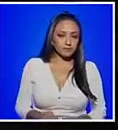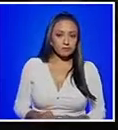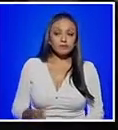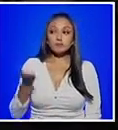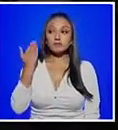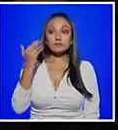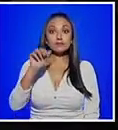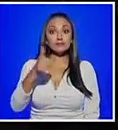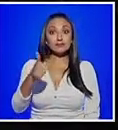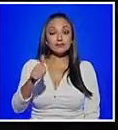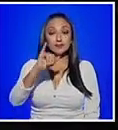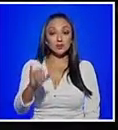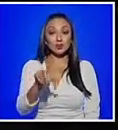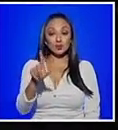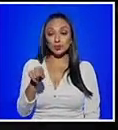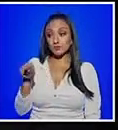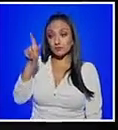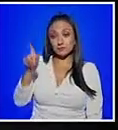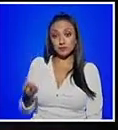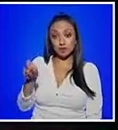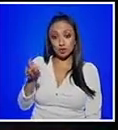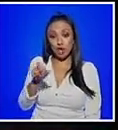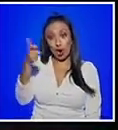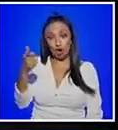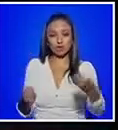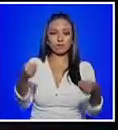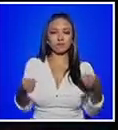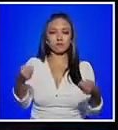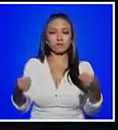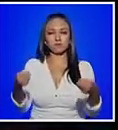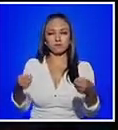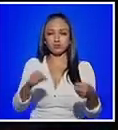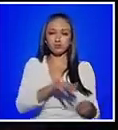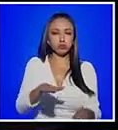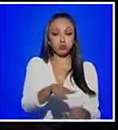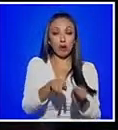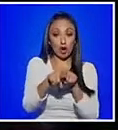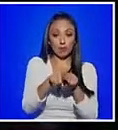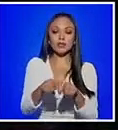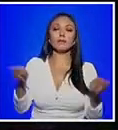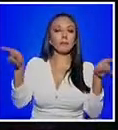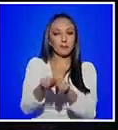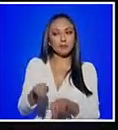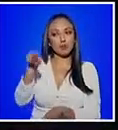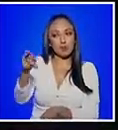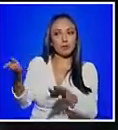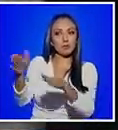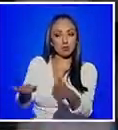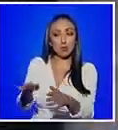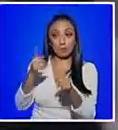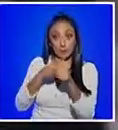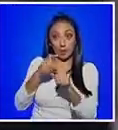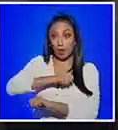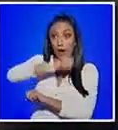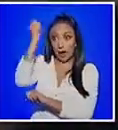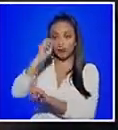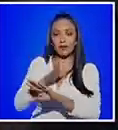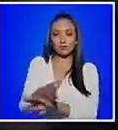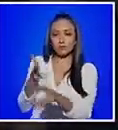10 de julio, el piloto de rallycross, Milton Vera, también fue asesinado a tiros en Santo Domingo, luego de ganar una